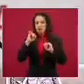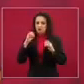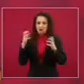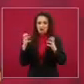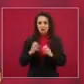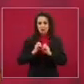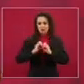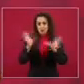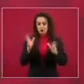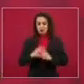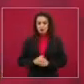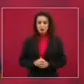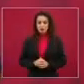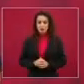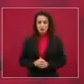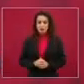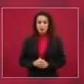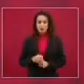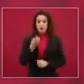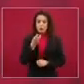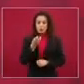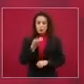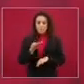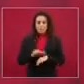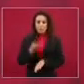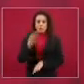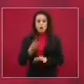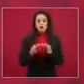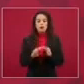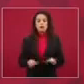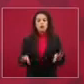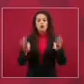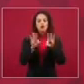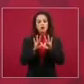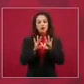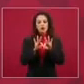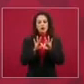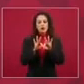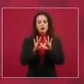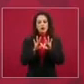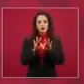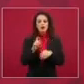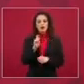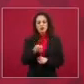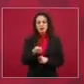Por eso es importante